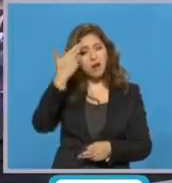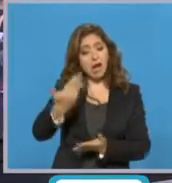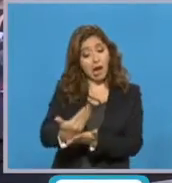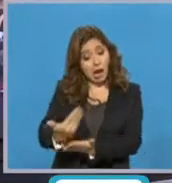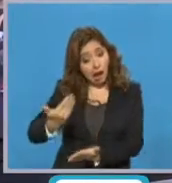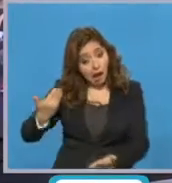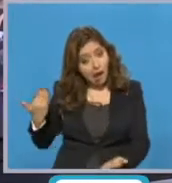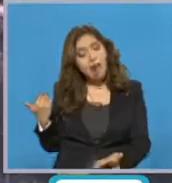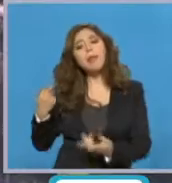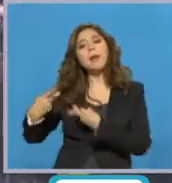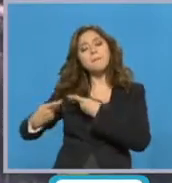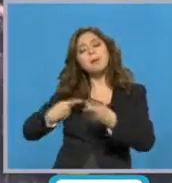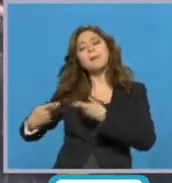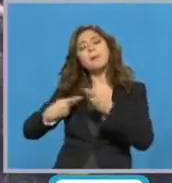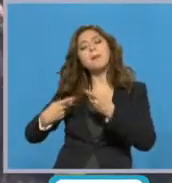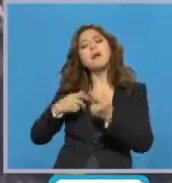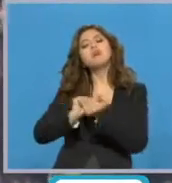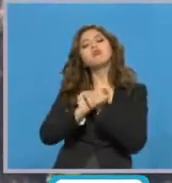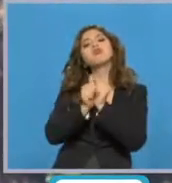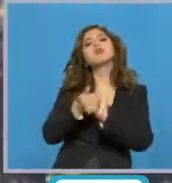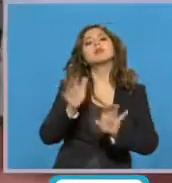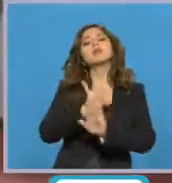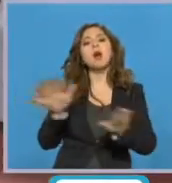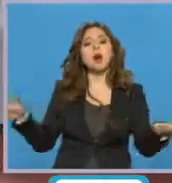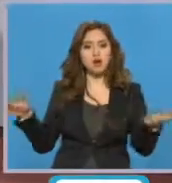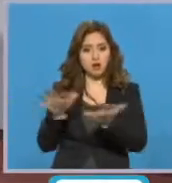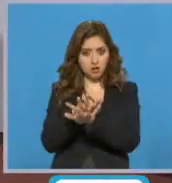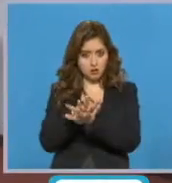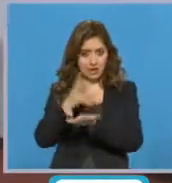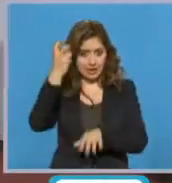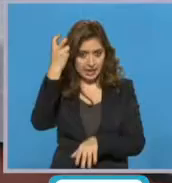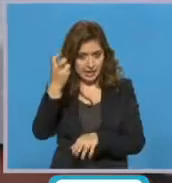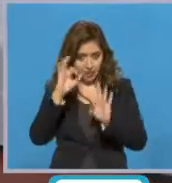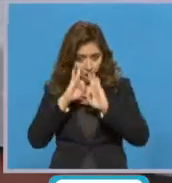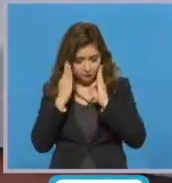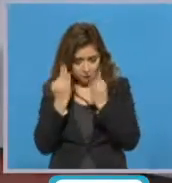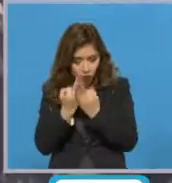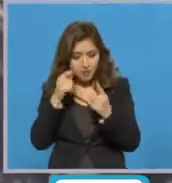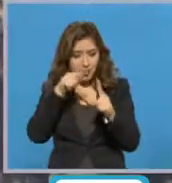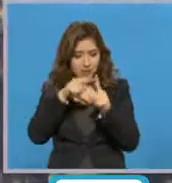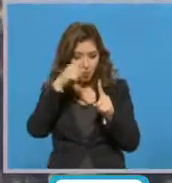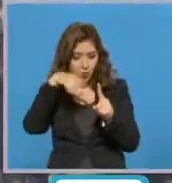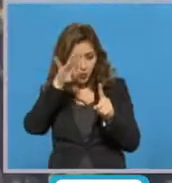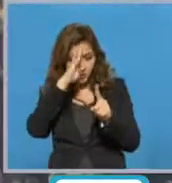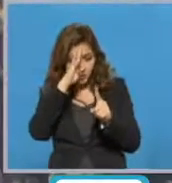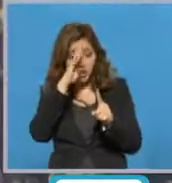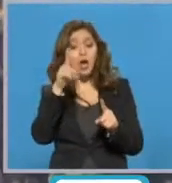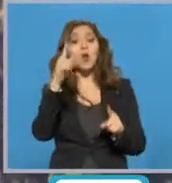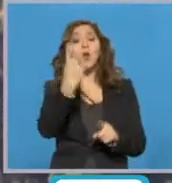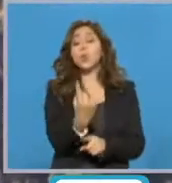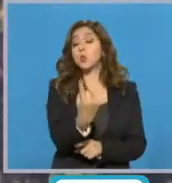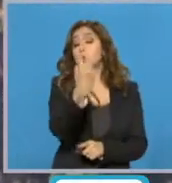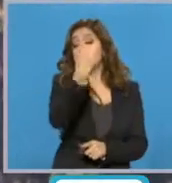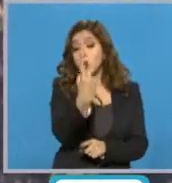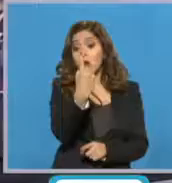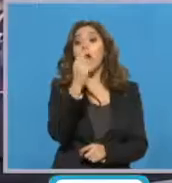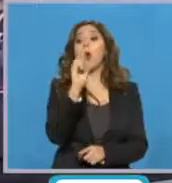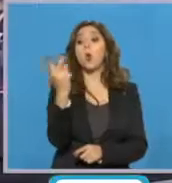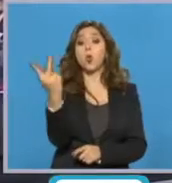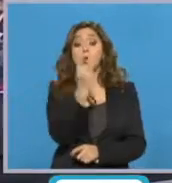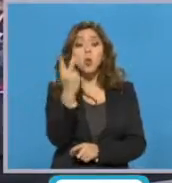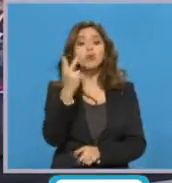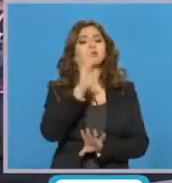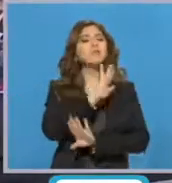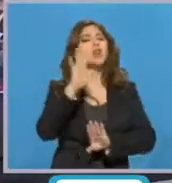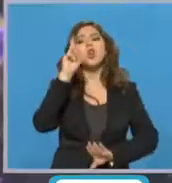previa. Esa es la característica. Entonces, cuando una de las partes o ambas partes quieren dar